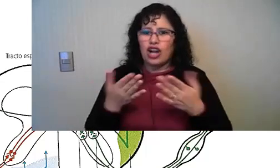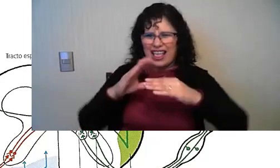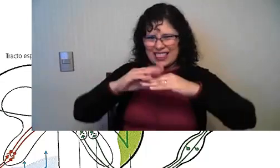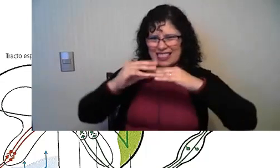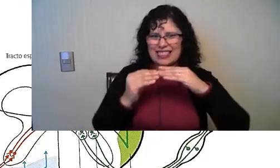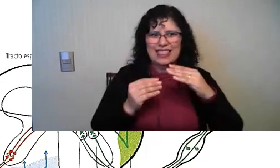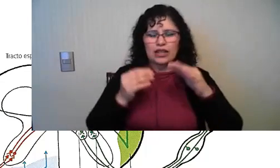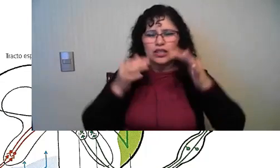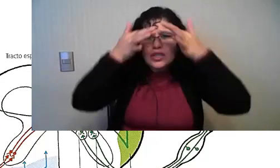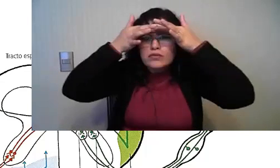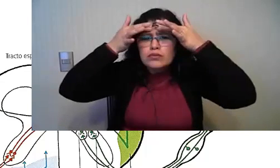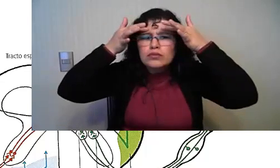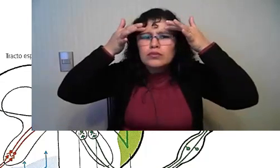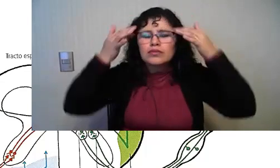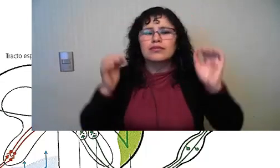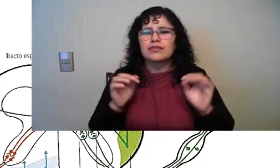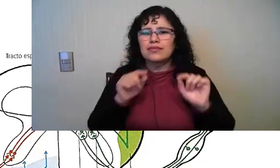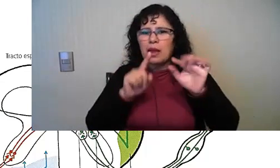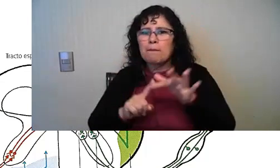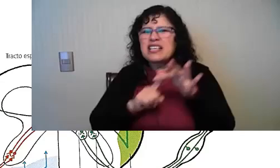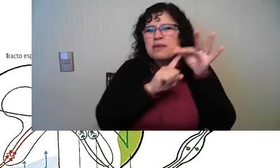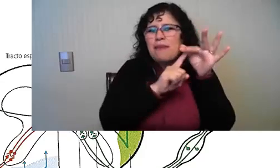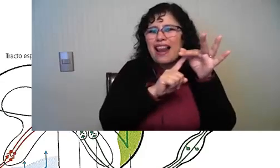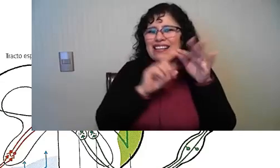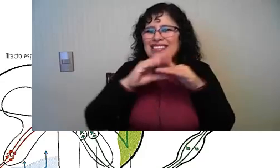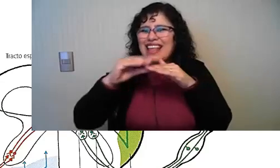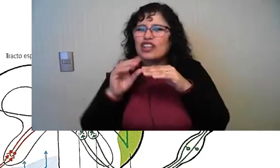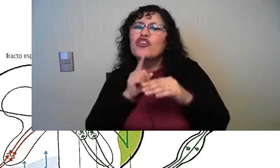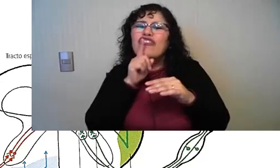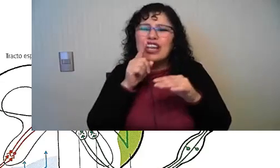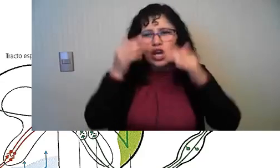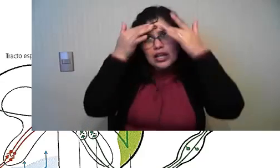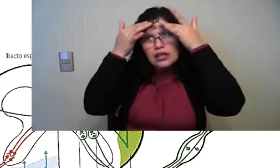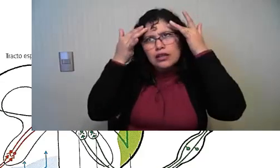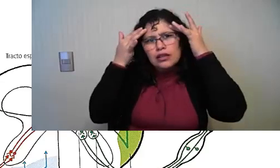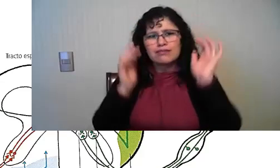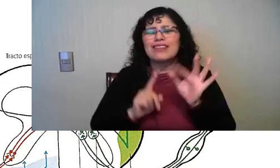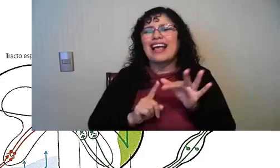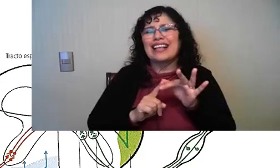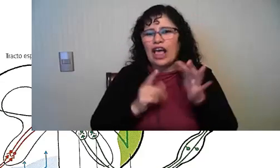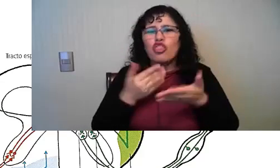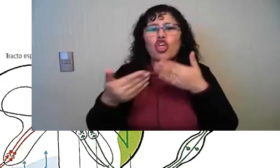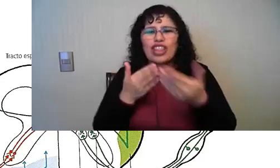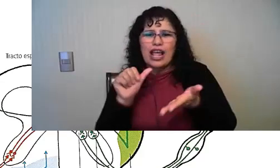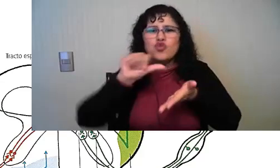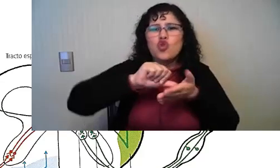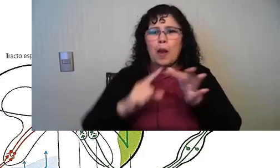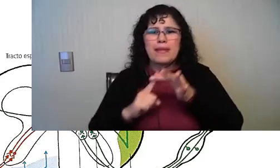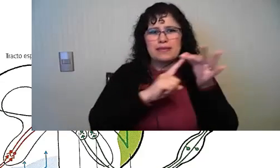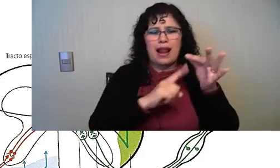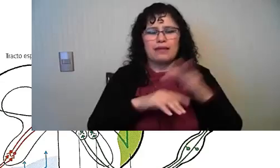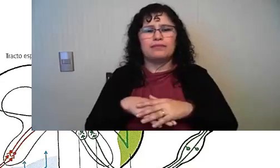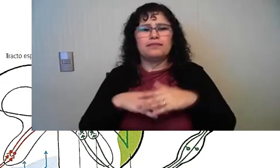va a llegar al principal, lo mismo. Y el mesencefálico tiene que ver con la propiocepción de los músculos